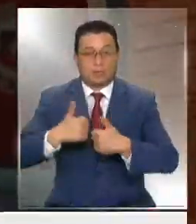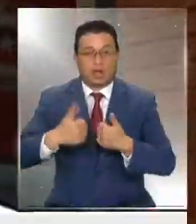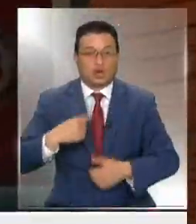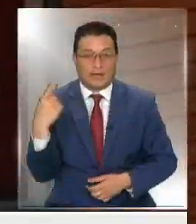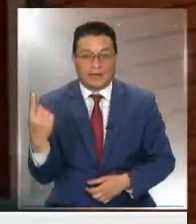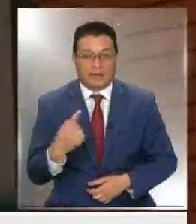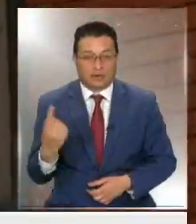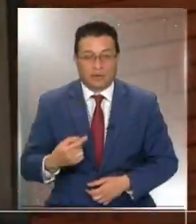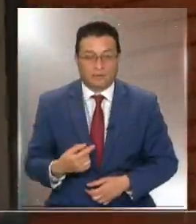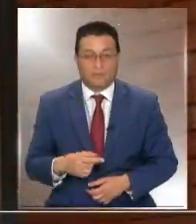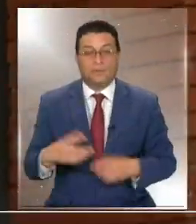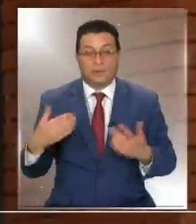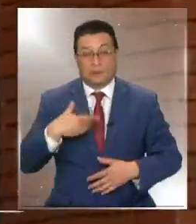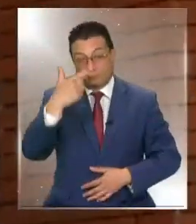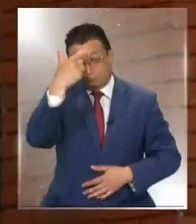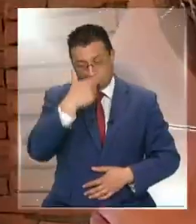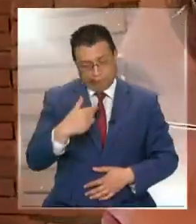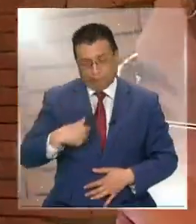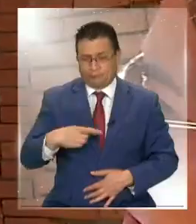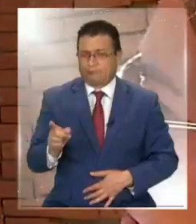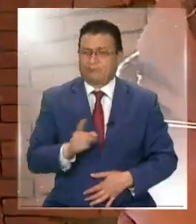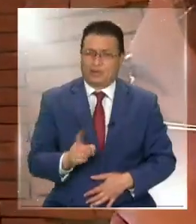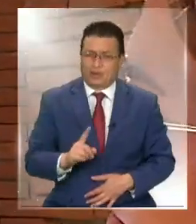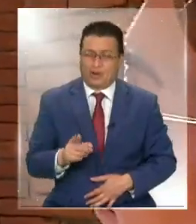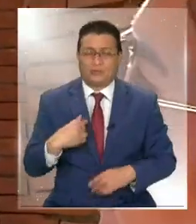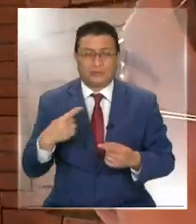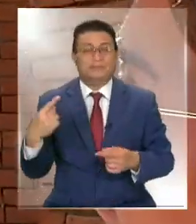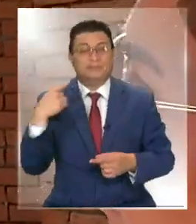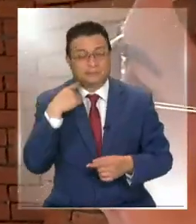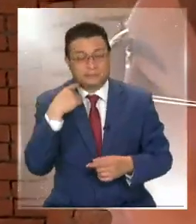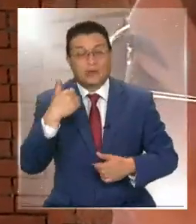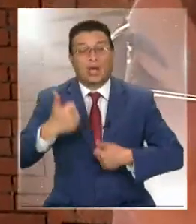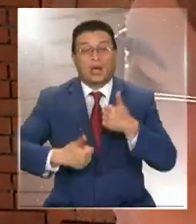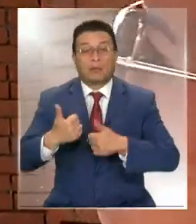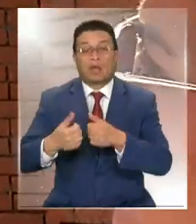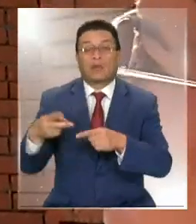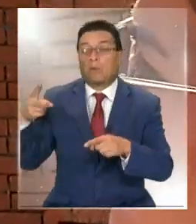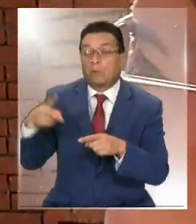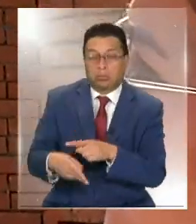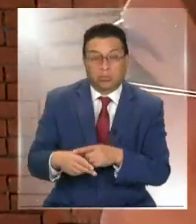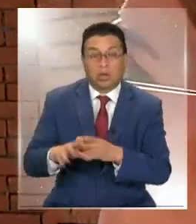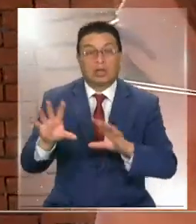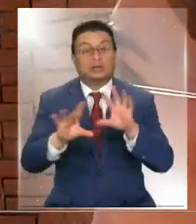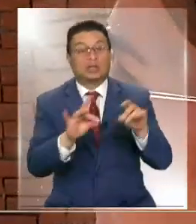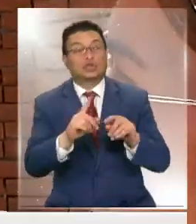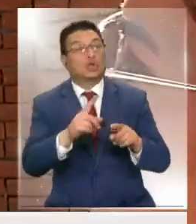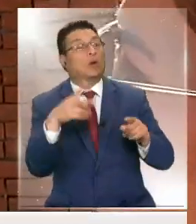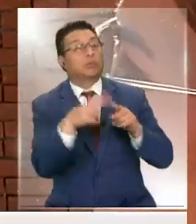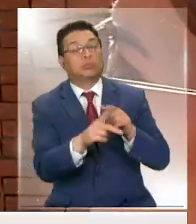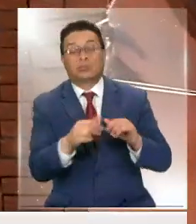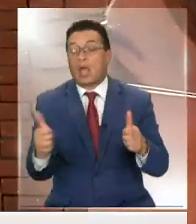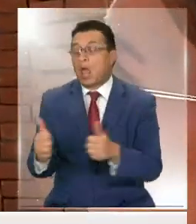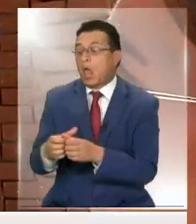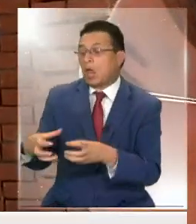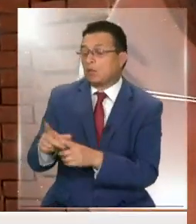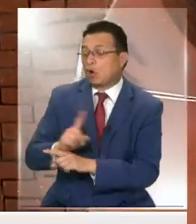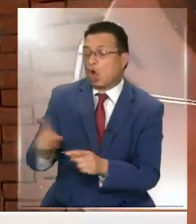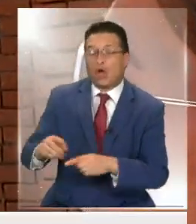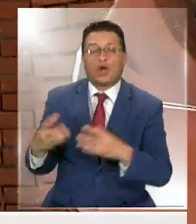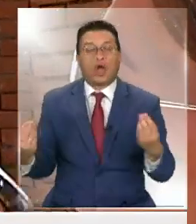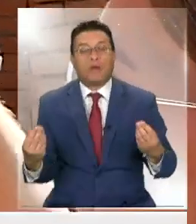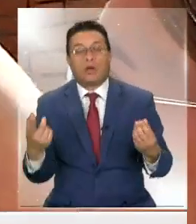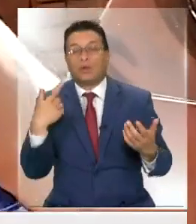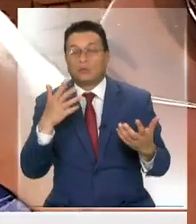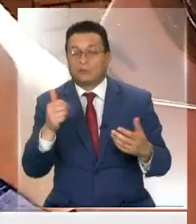local. A tono personal no me parece acertado. Terminó redundando en que el campeonato se parara, que si no iba a jugar la selección, ¿cómo iban a jugar los equipos? Yo creo que un